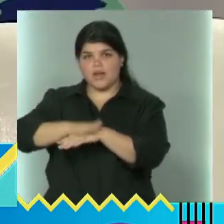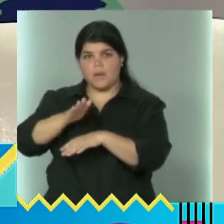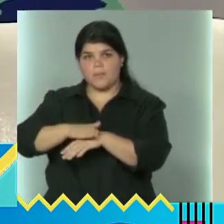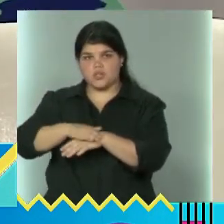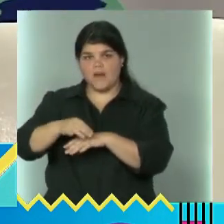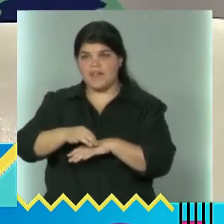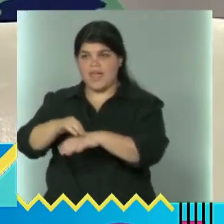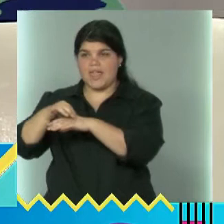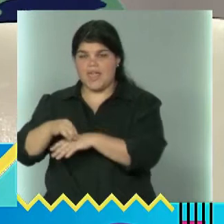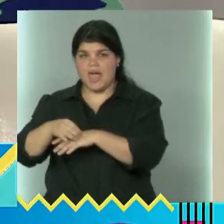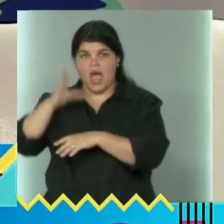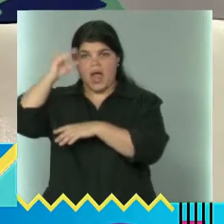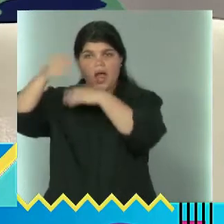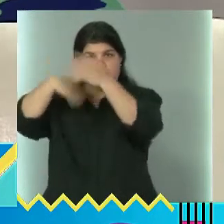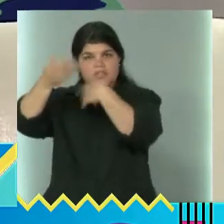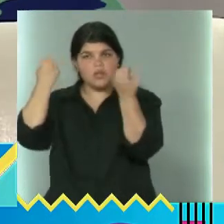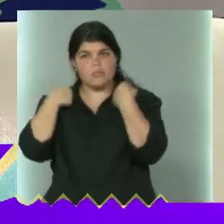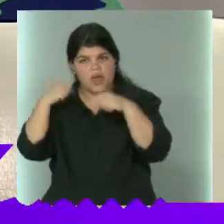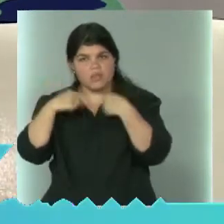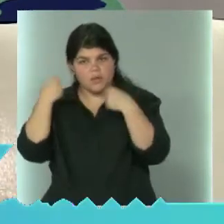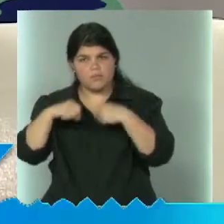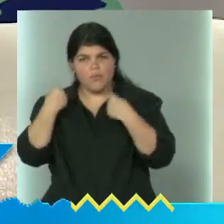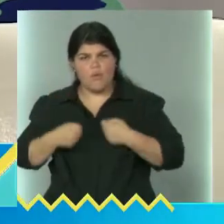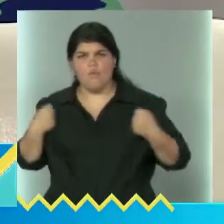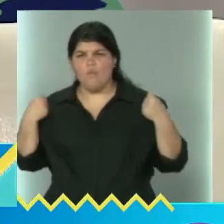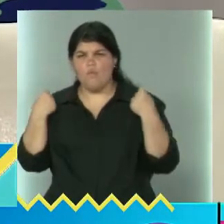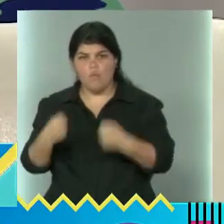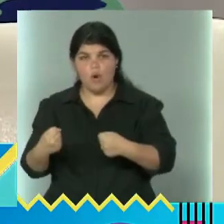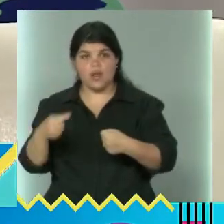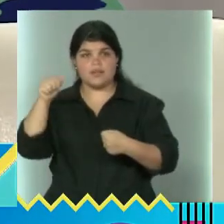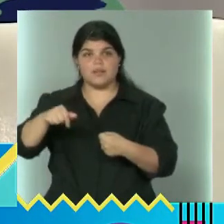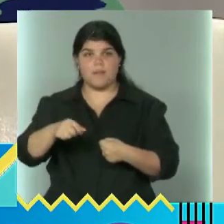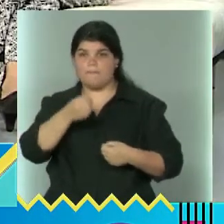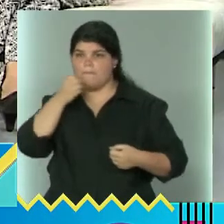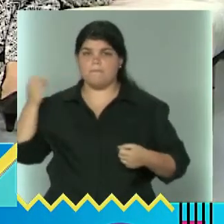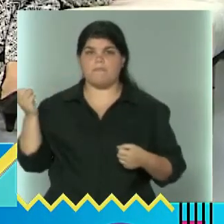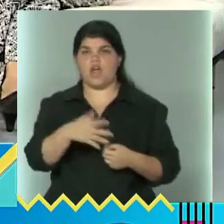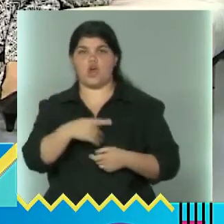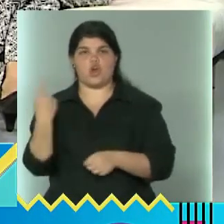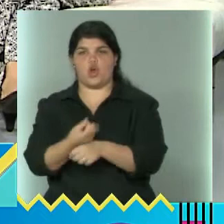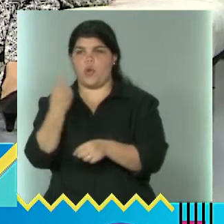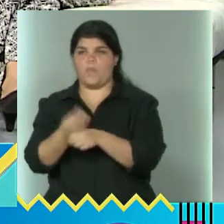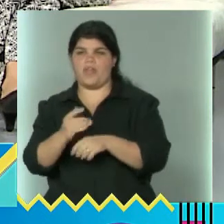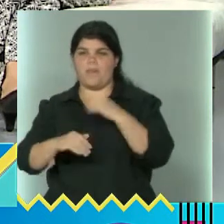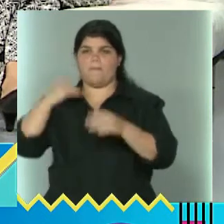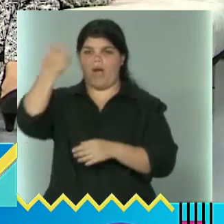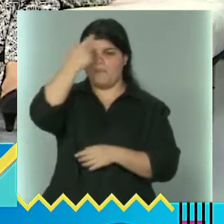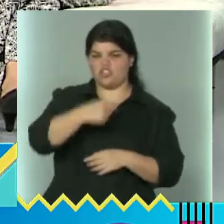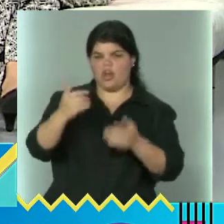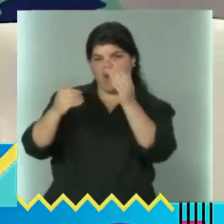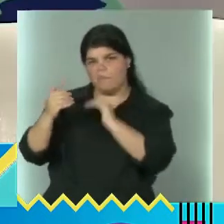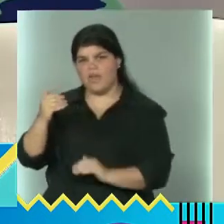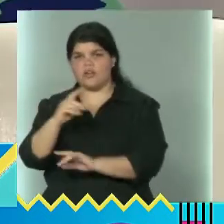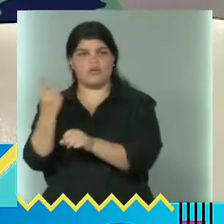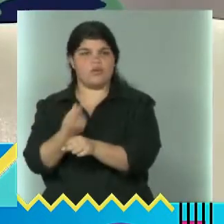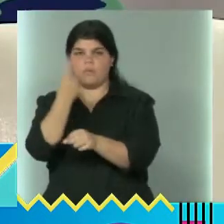un entrenamiento muy fuerte, es un entrenamiento muy potente. No se puede ser mejor coach que persona. No se puede. Yo leo y creo